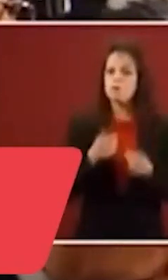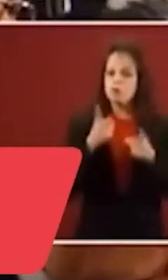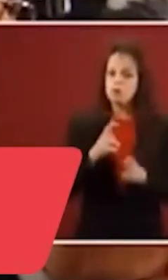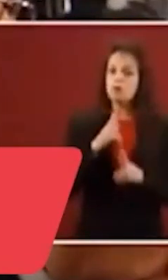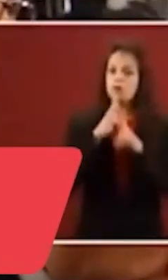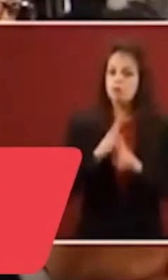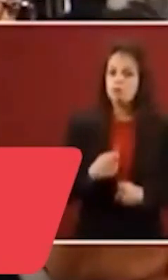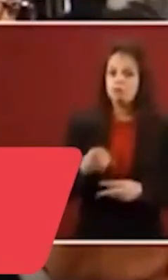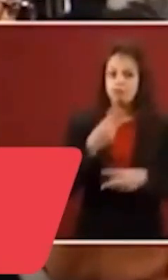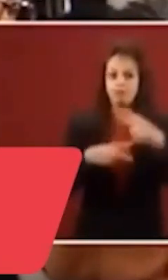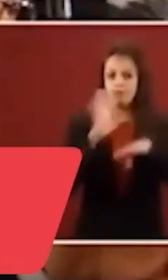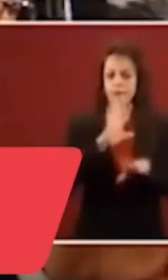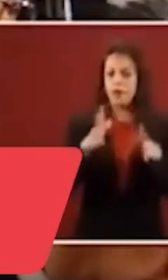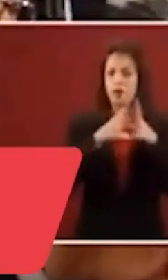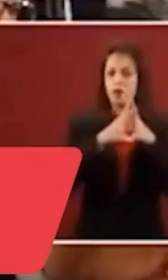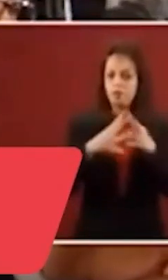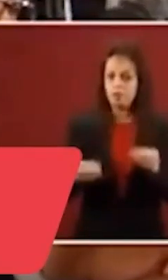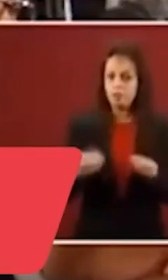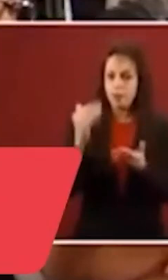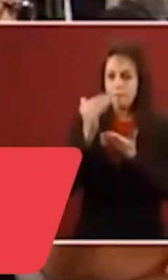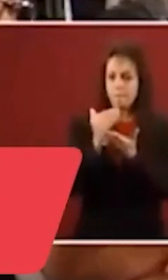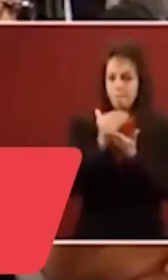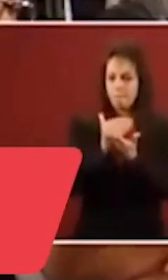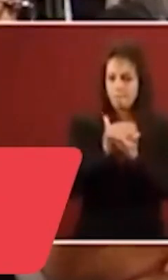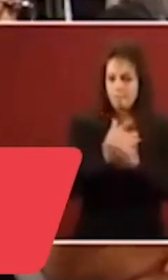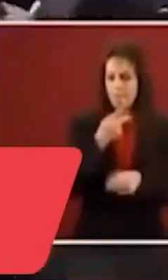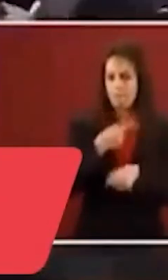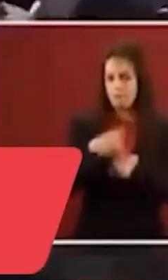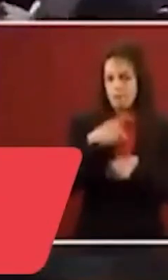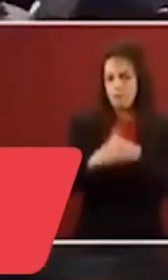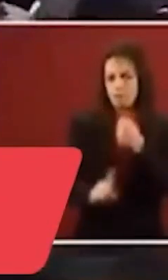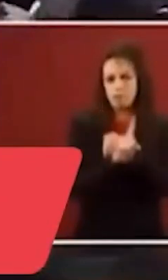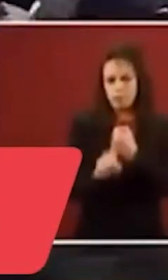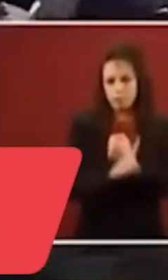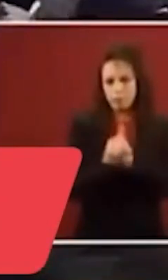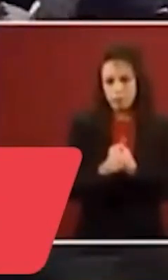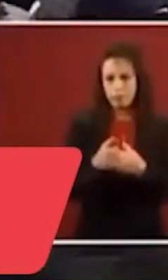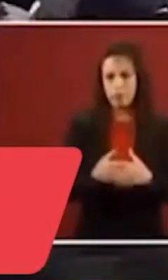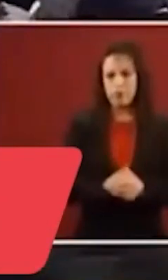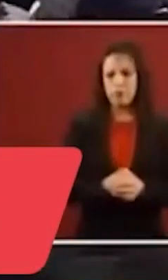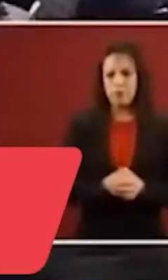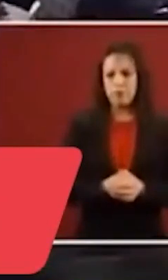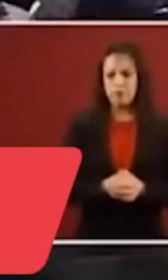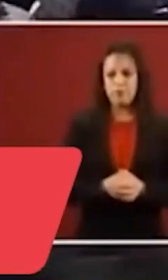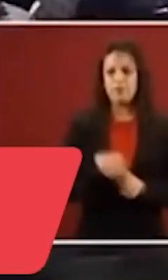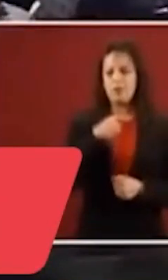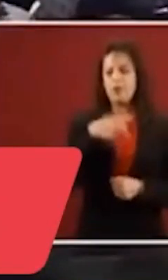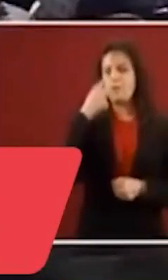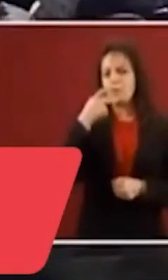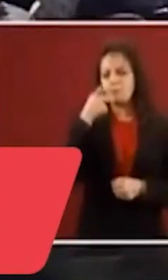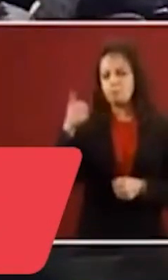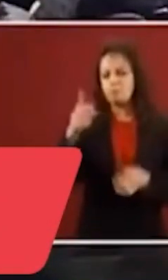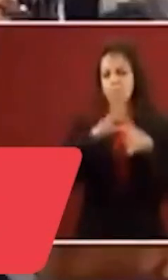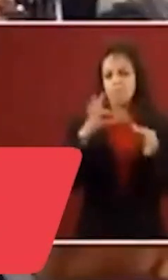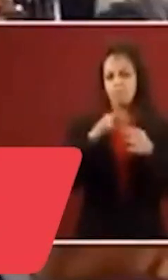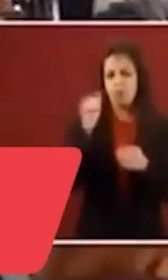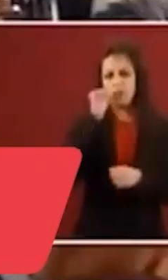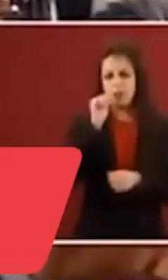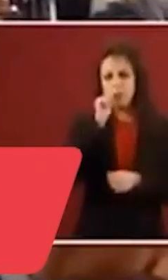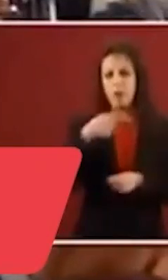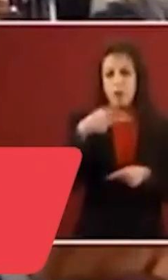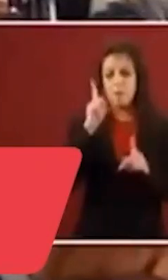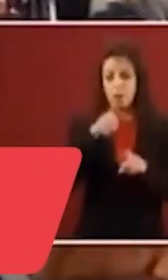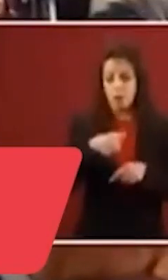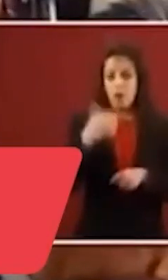ende, yo pienso que nosotros tenemos que volvernos todos como sujetos históricos. Así que yo no considero malo el hecho de que